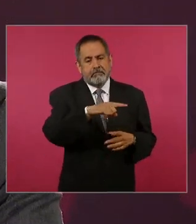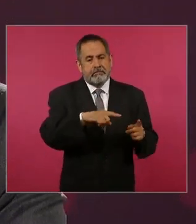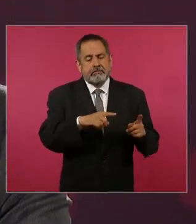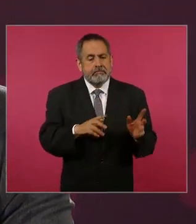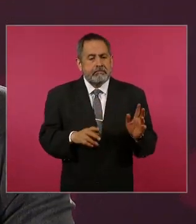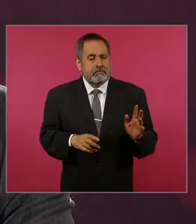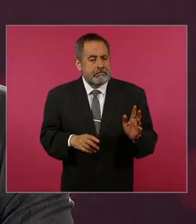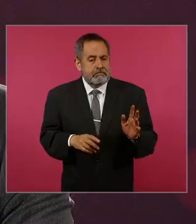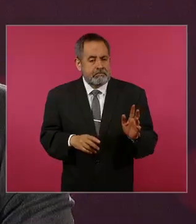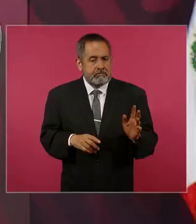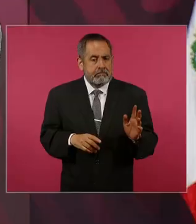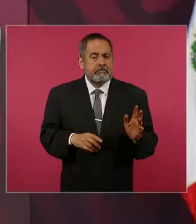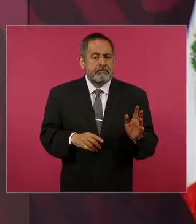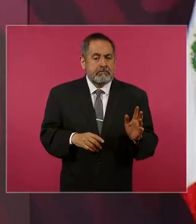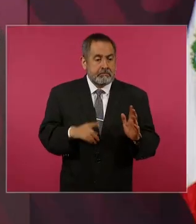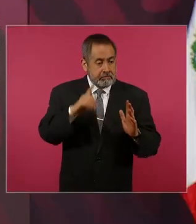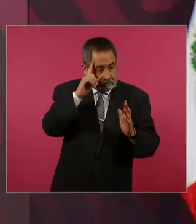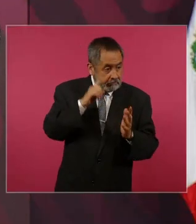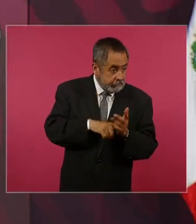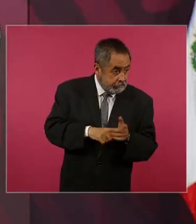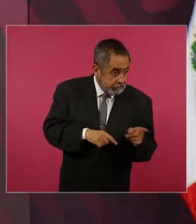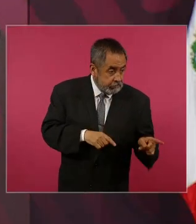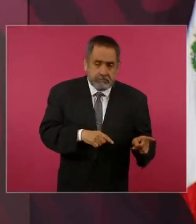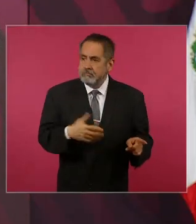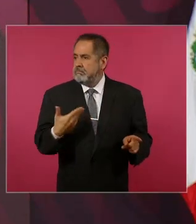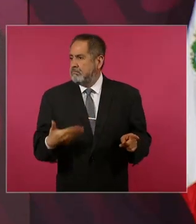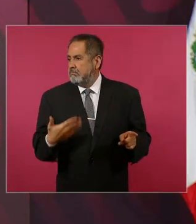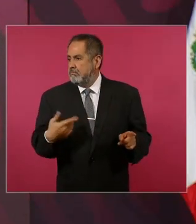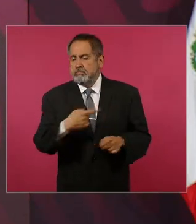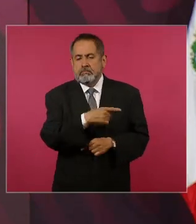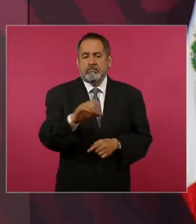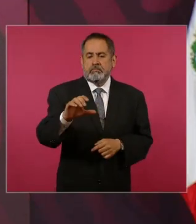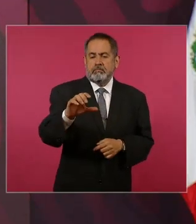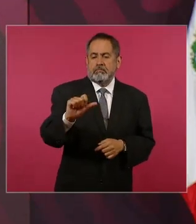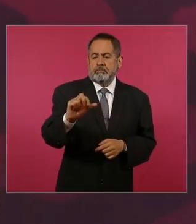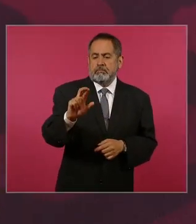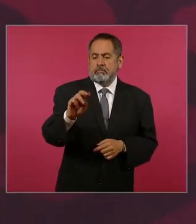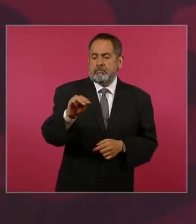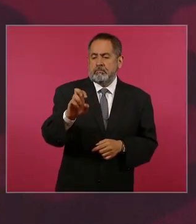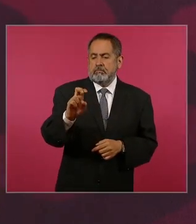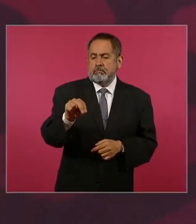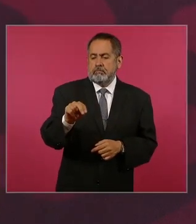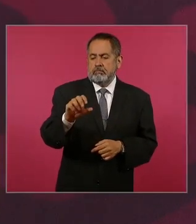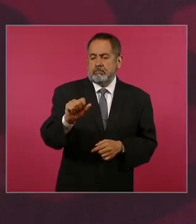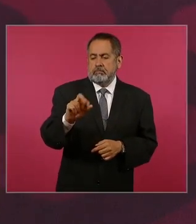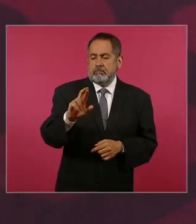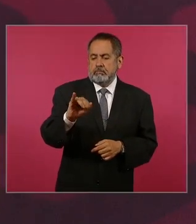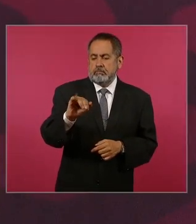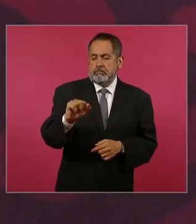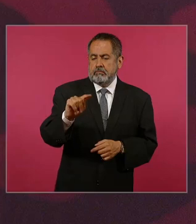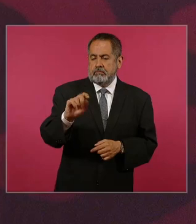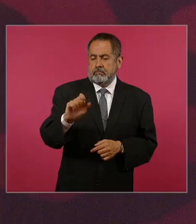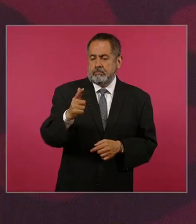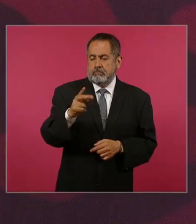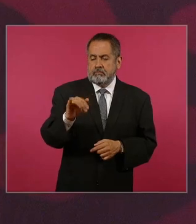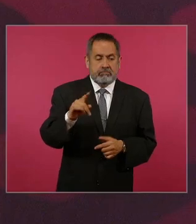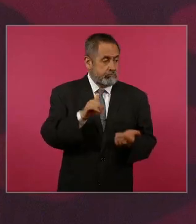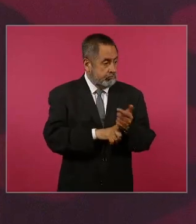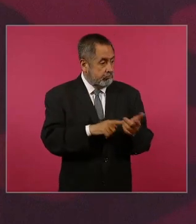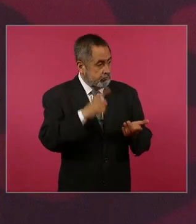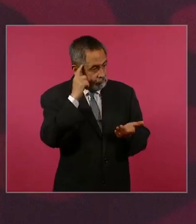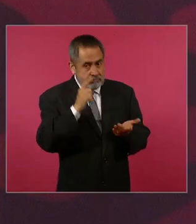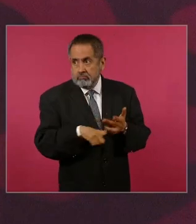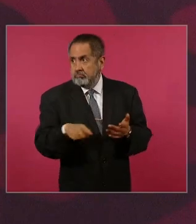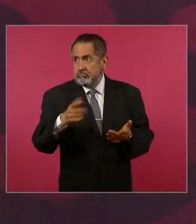de que Carmen Aristegui era una periodista